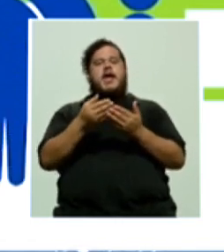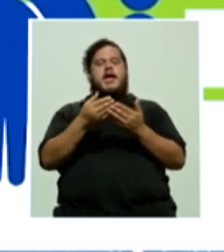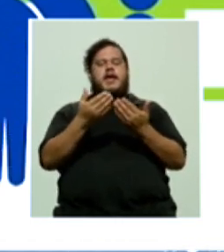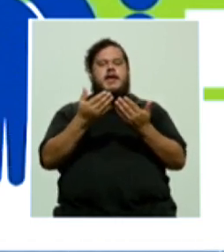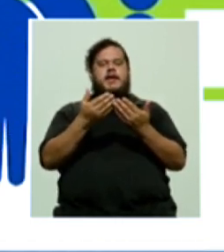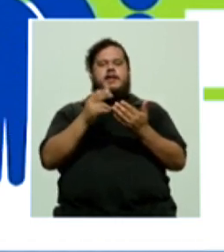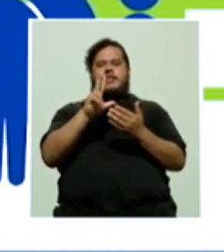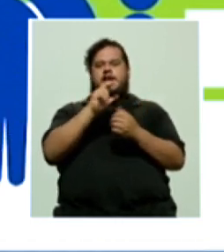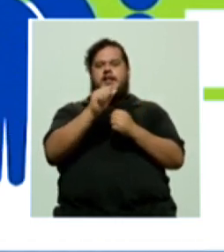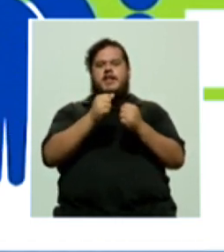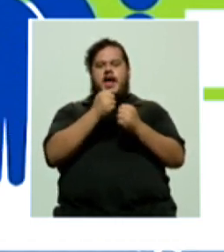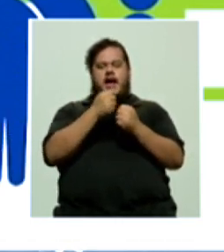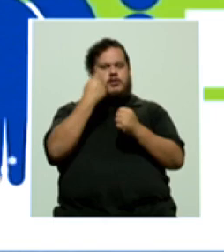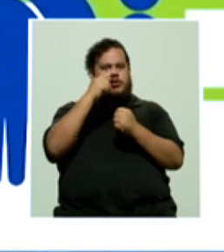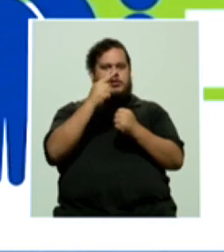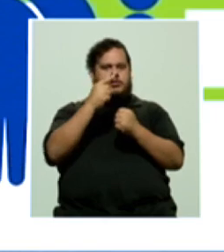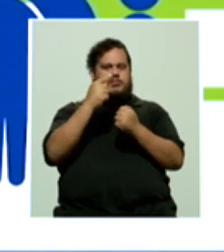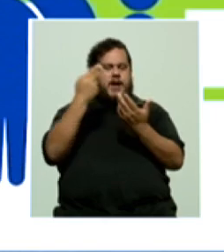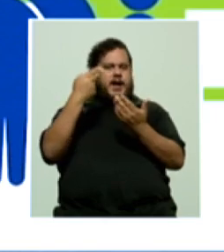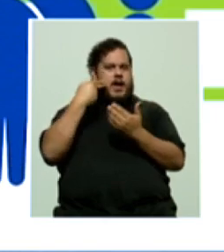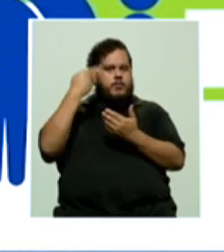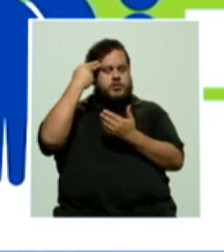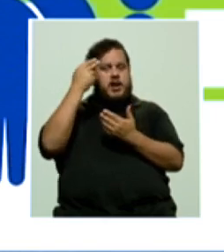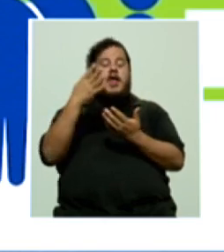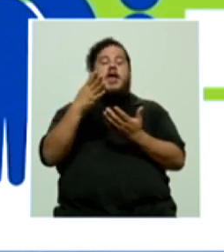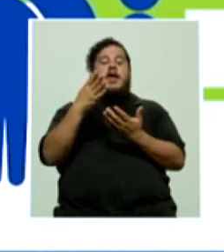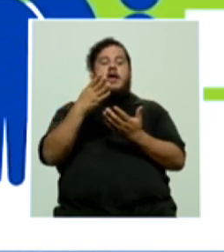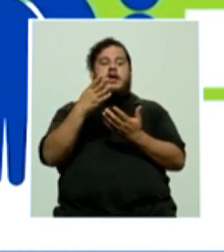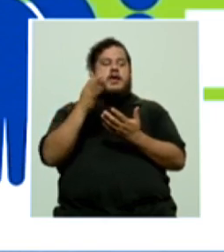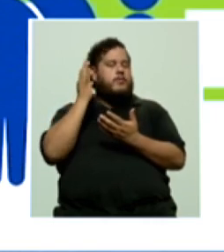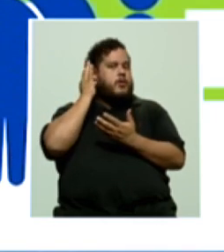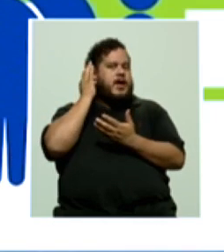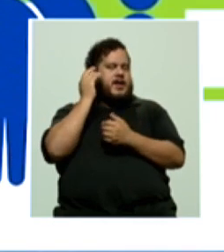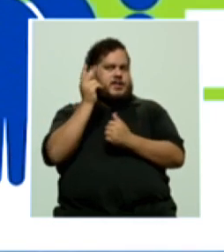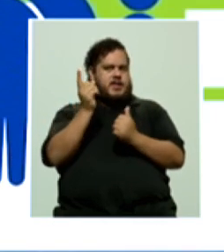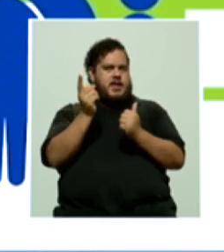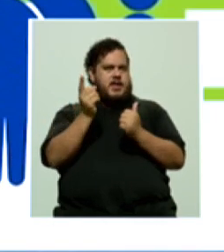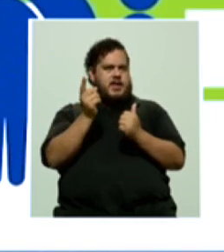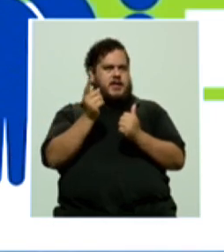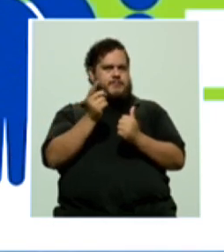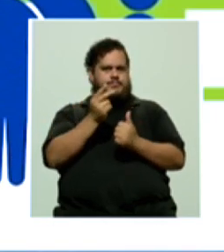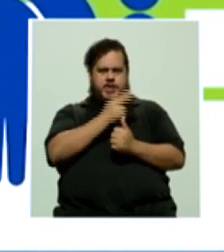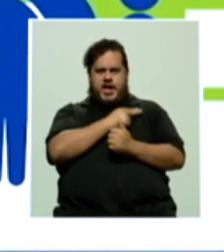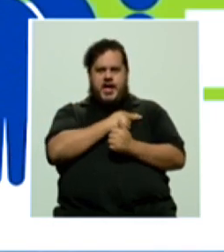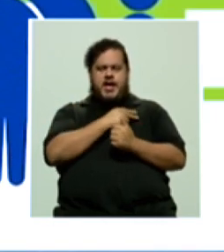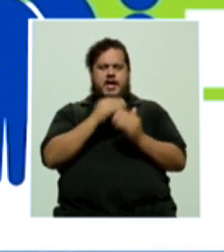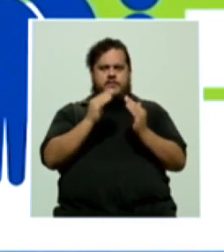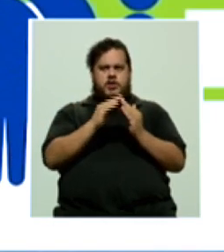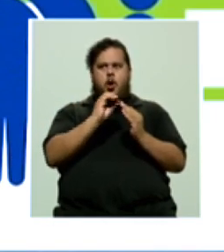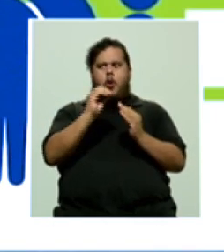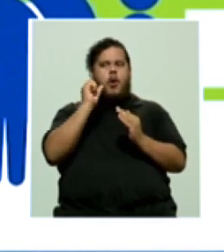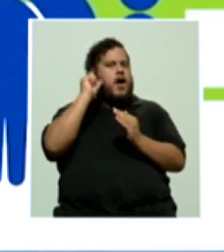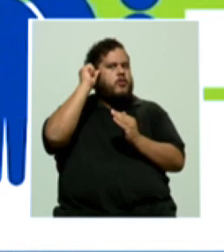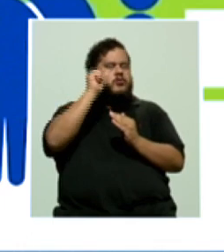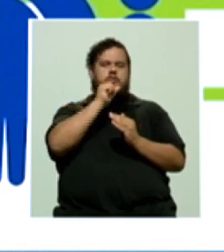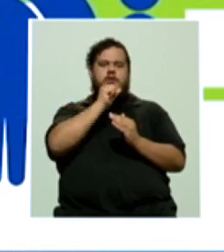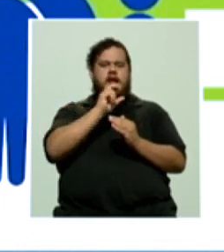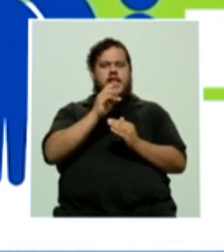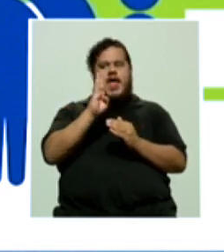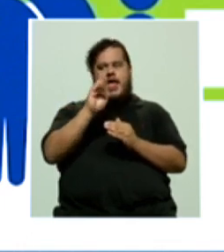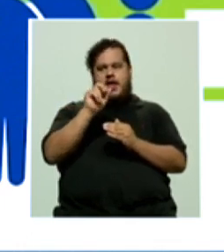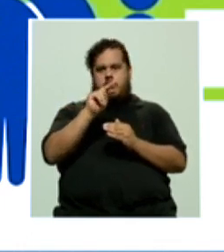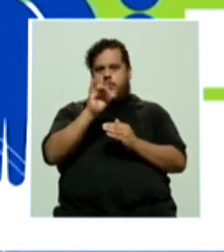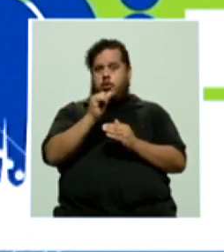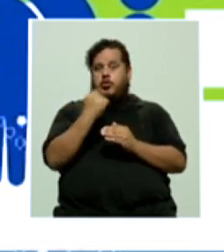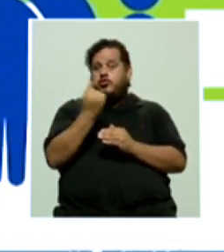años de convivencia, mujeres jefas de hogar y adultos mayores. No haber recibido anteriormente el bono, ya que el bono solo se